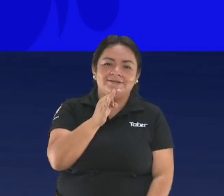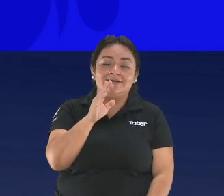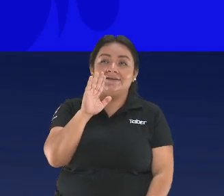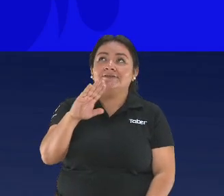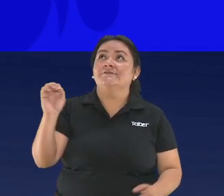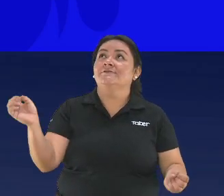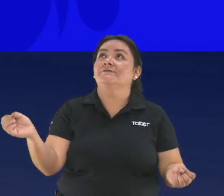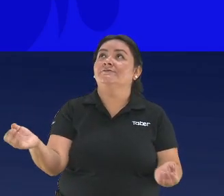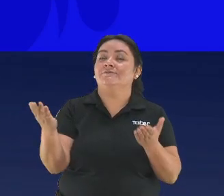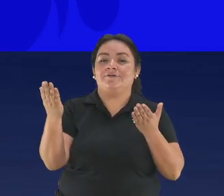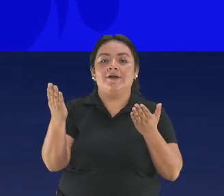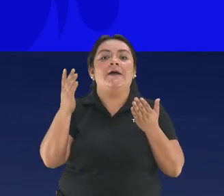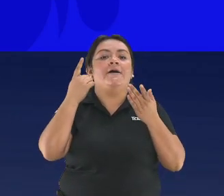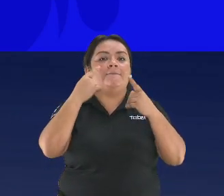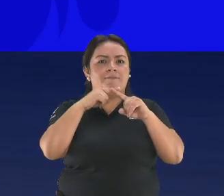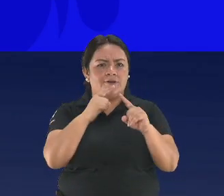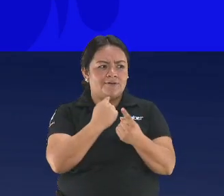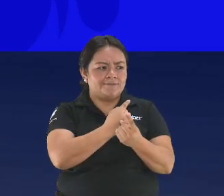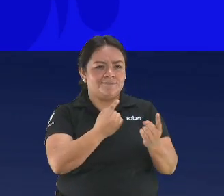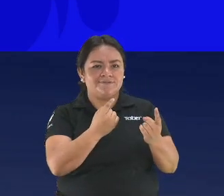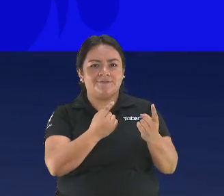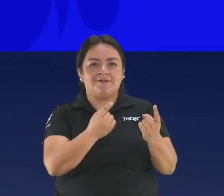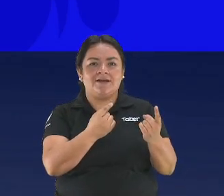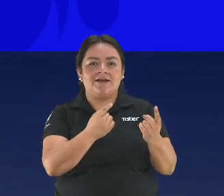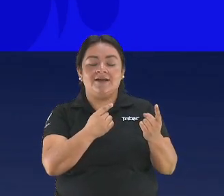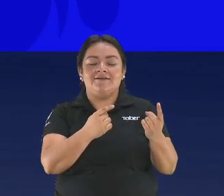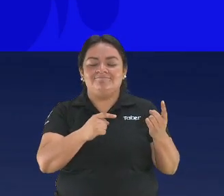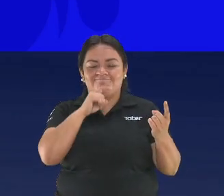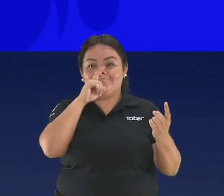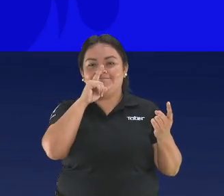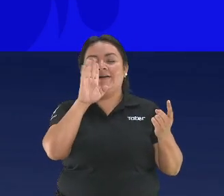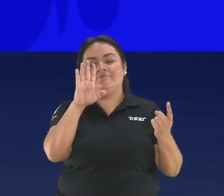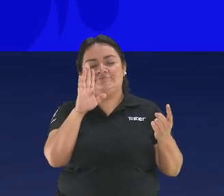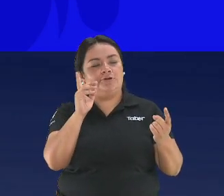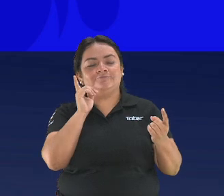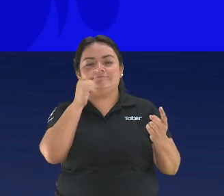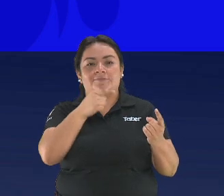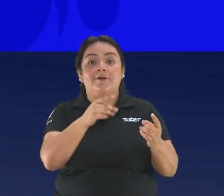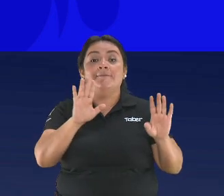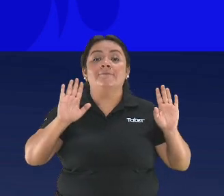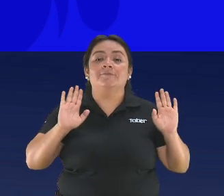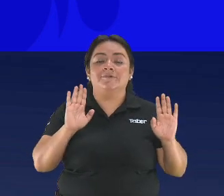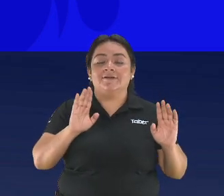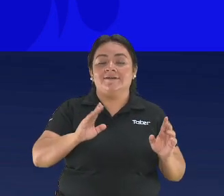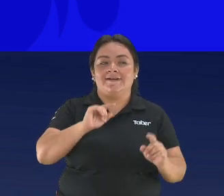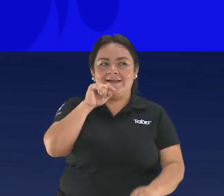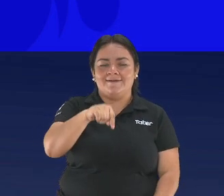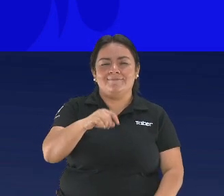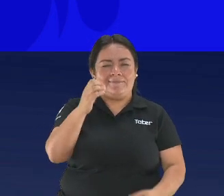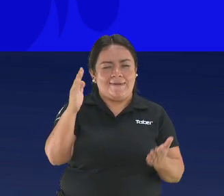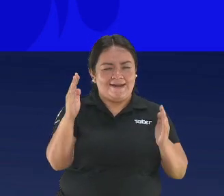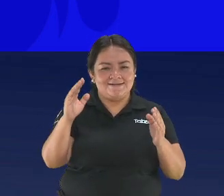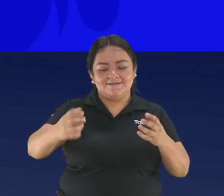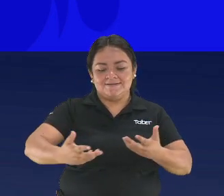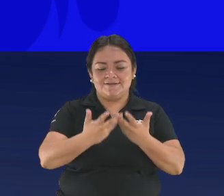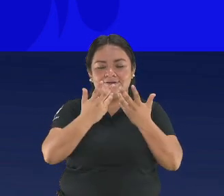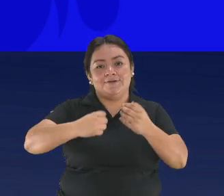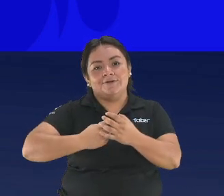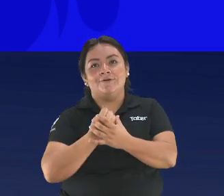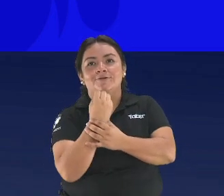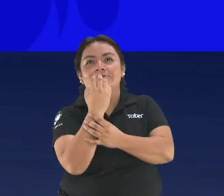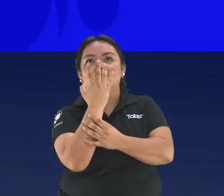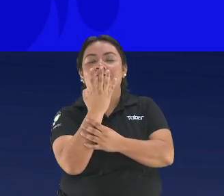exaltación pero el que es rico en su humillación porque él pasará como la flor de la hierba porque